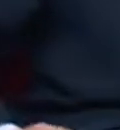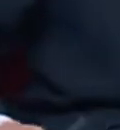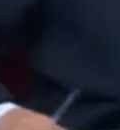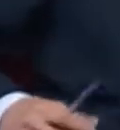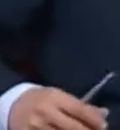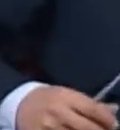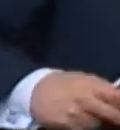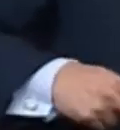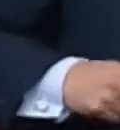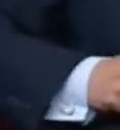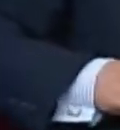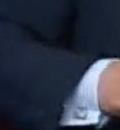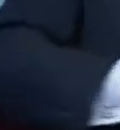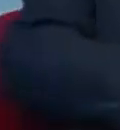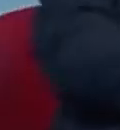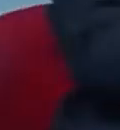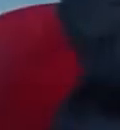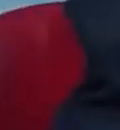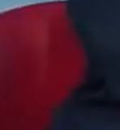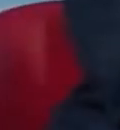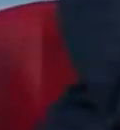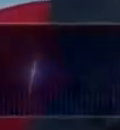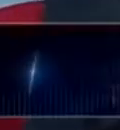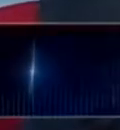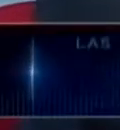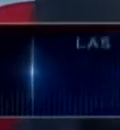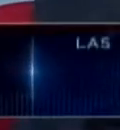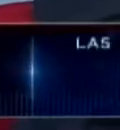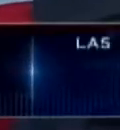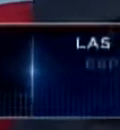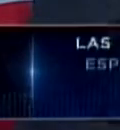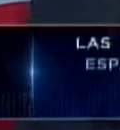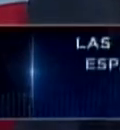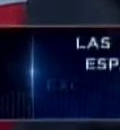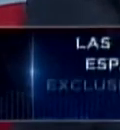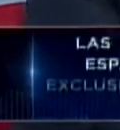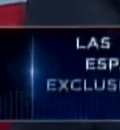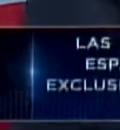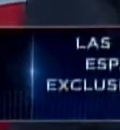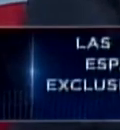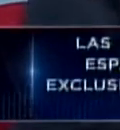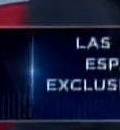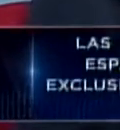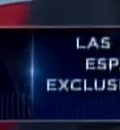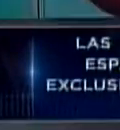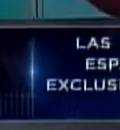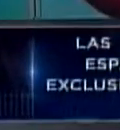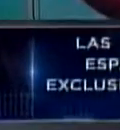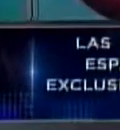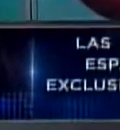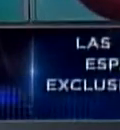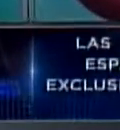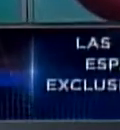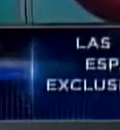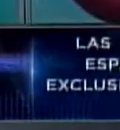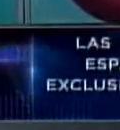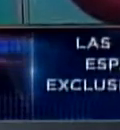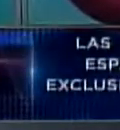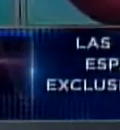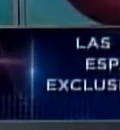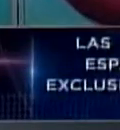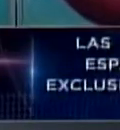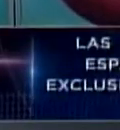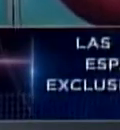siete de la mañana 26 minutos lo habíamos anunciado antes del corte está con nosotros la vicealcaldesa de voy aquí la alcaldesa encargada por cierto está